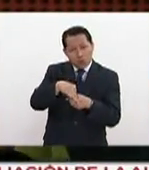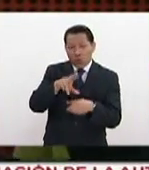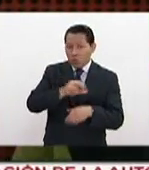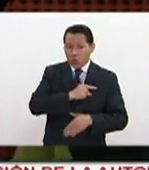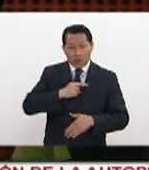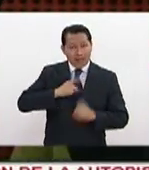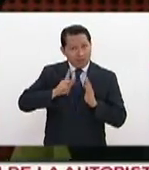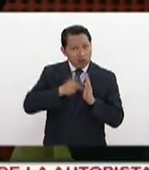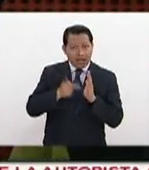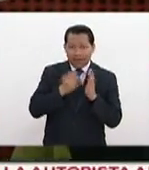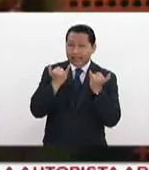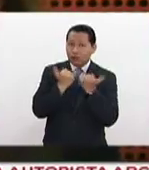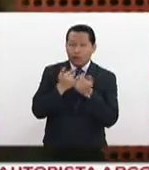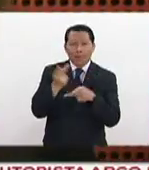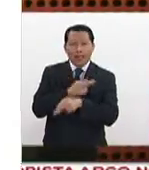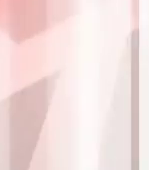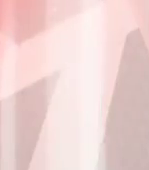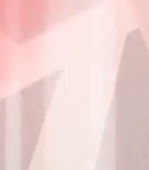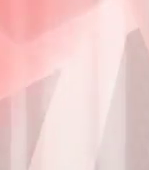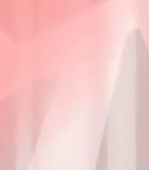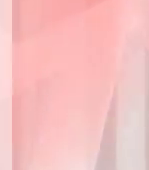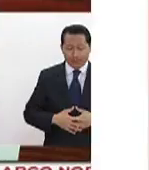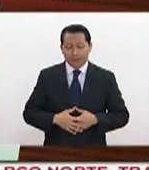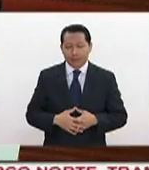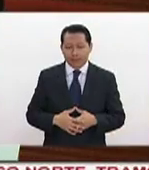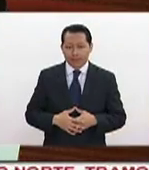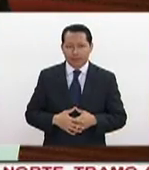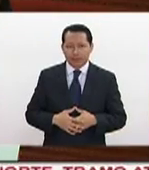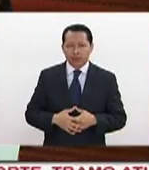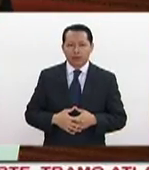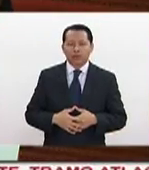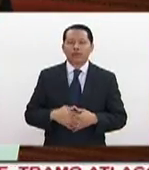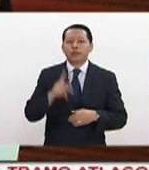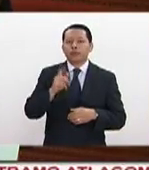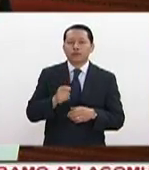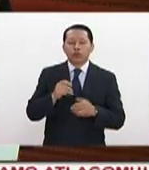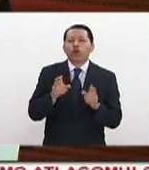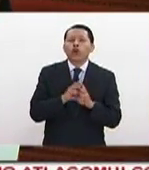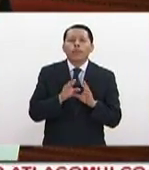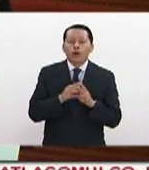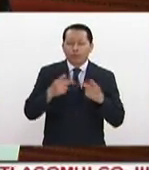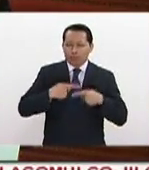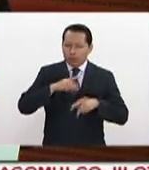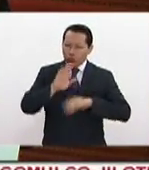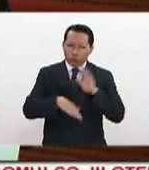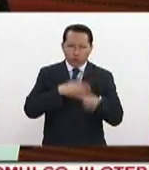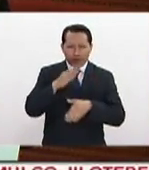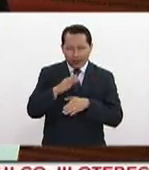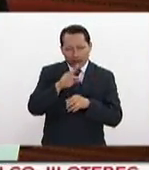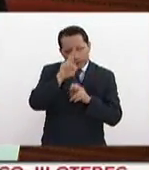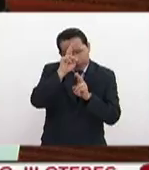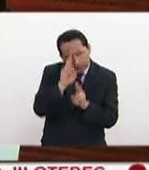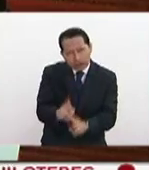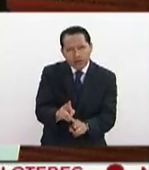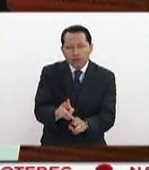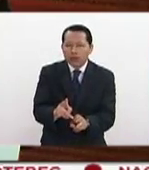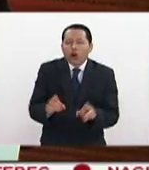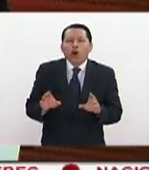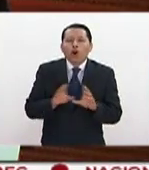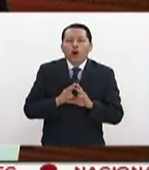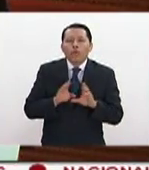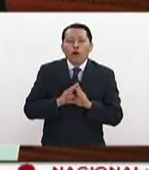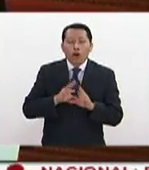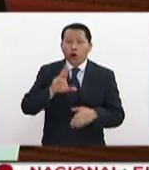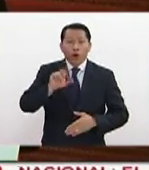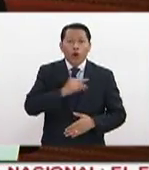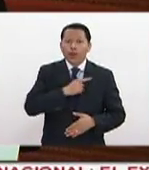errores como los del Holocausto. La mejor manera de honrar a estas víctimas es no volver a